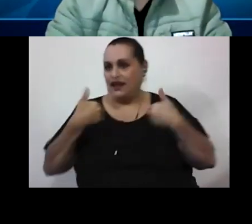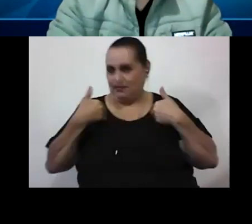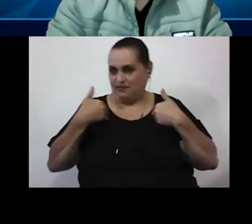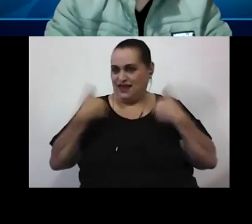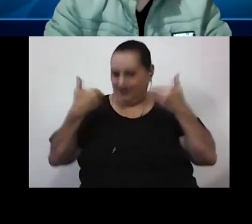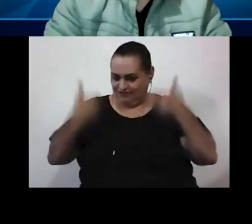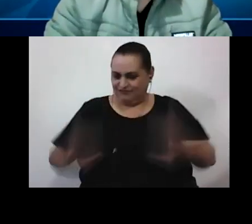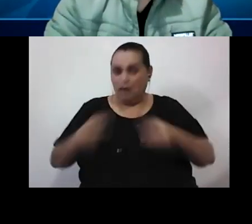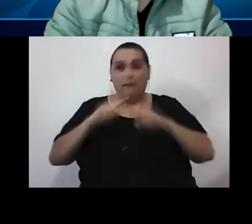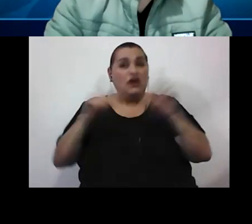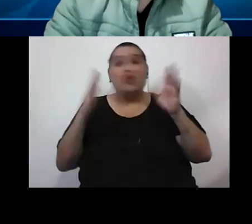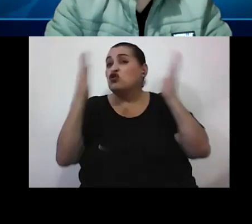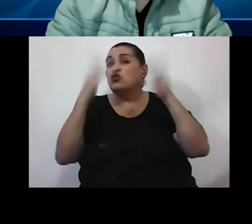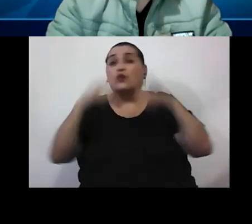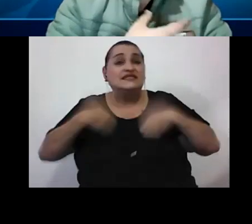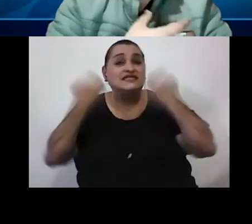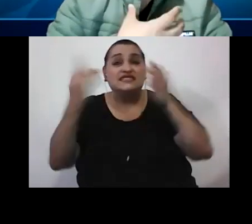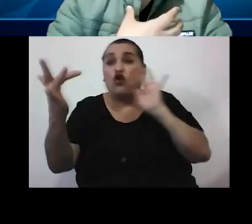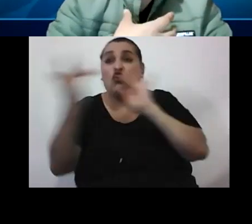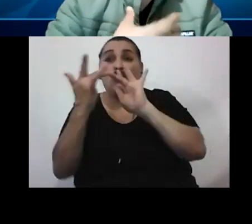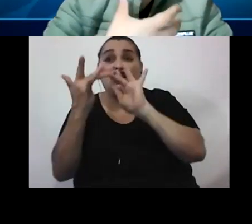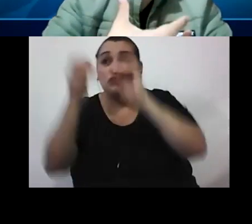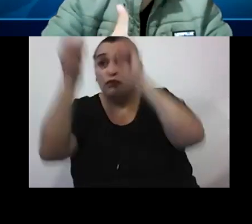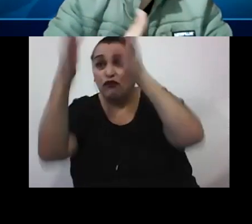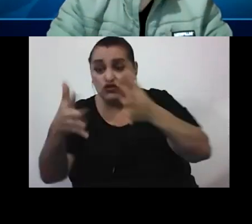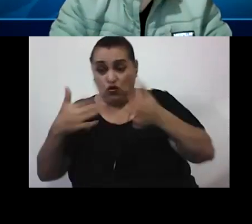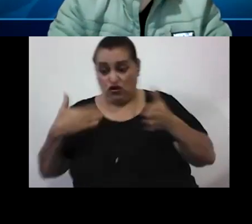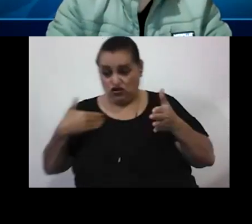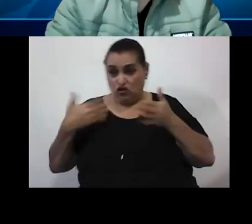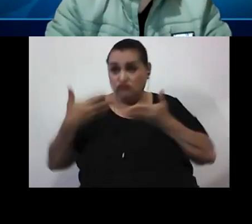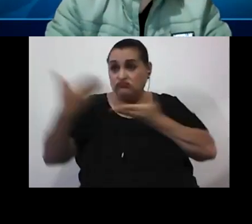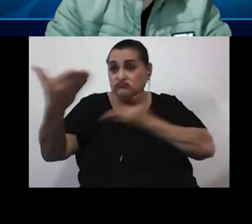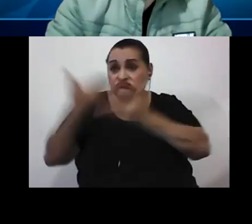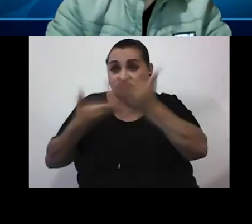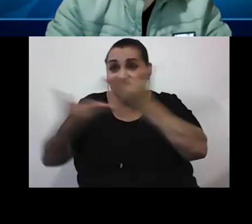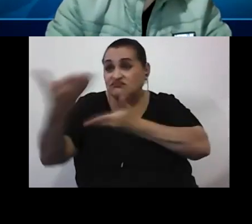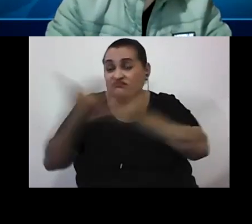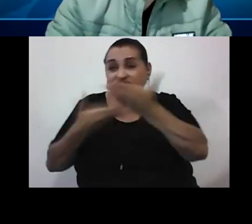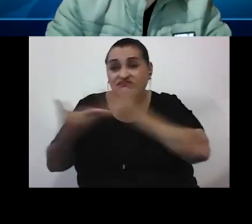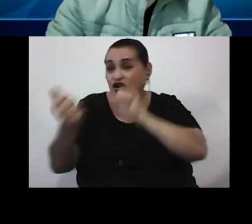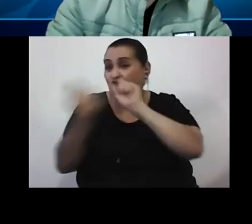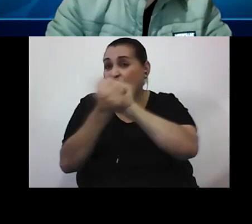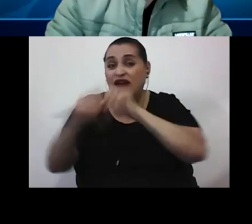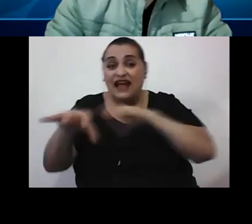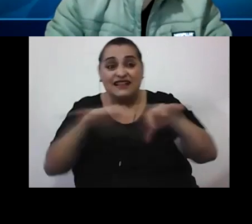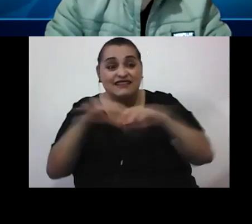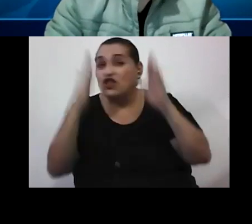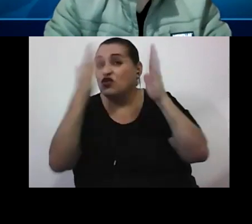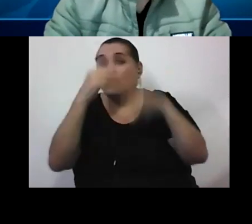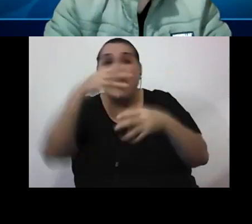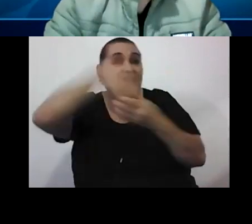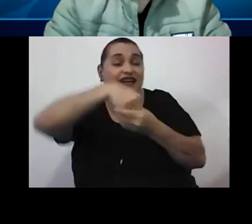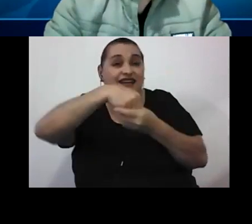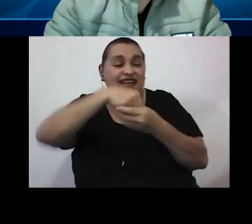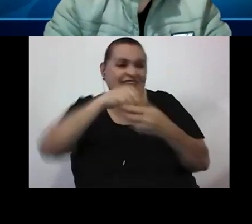esa conexión, no hay ese involucramiento del niño y de la niña con esa actividad. Entonces, ¿querría usted